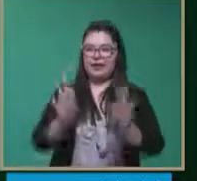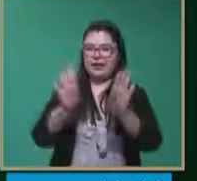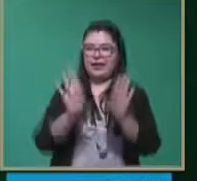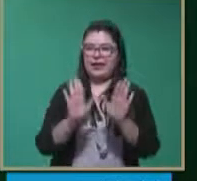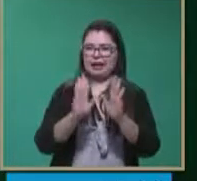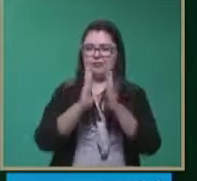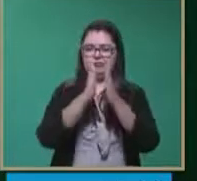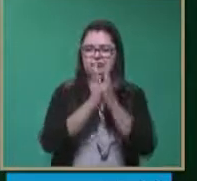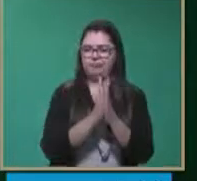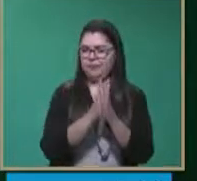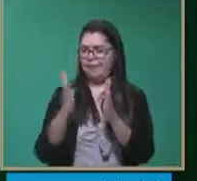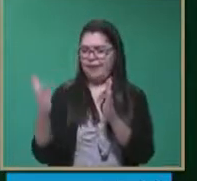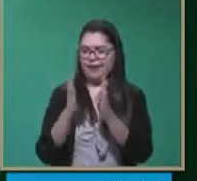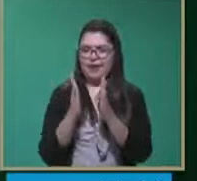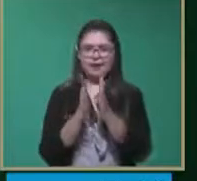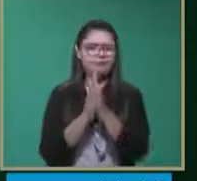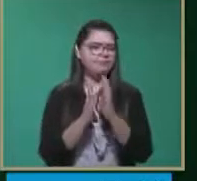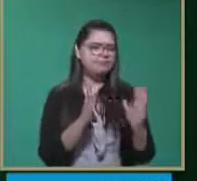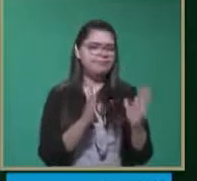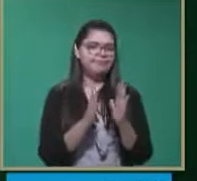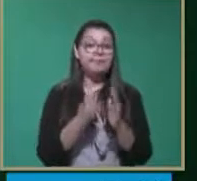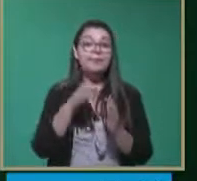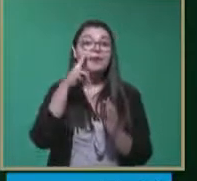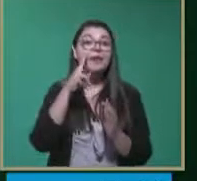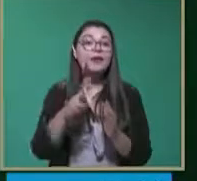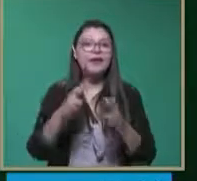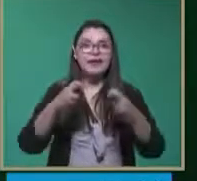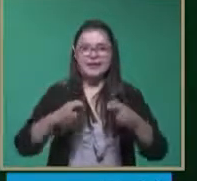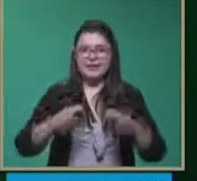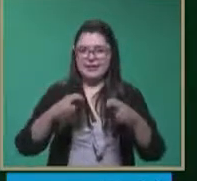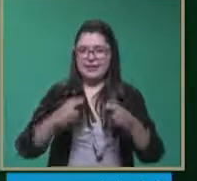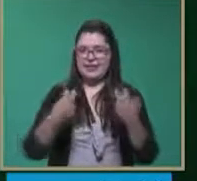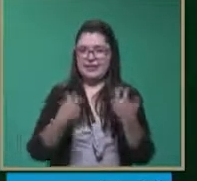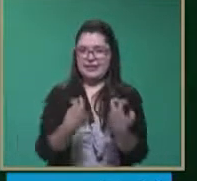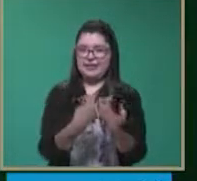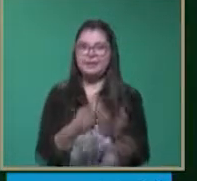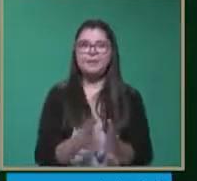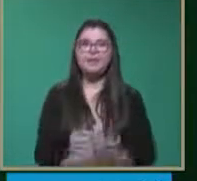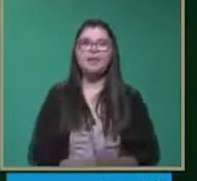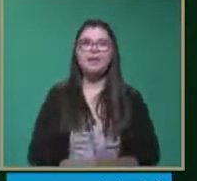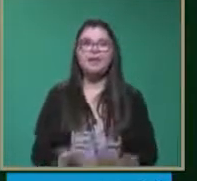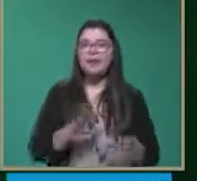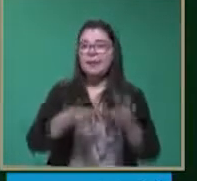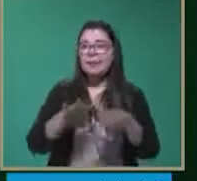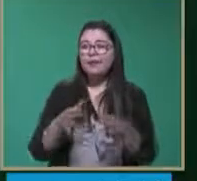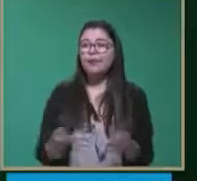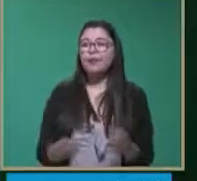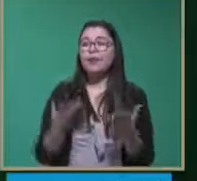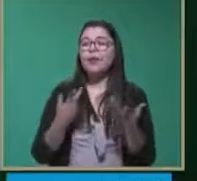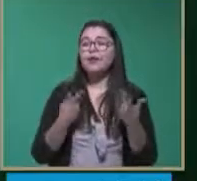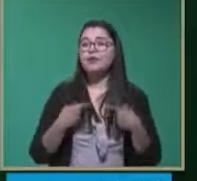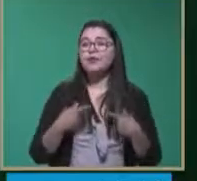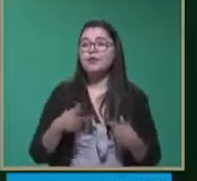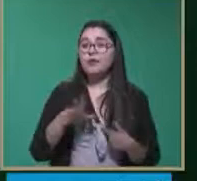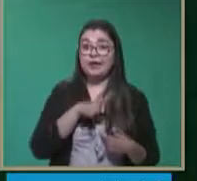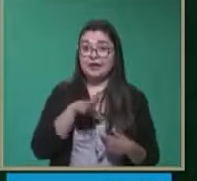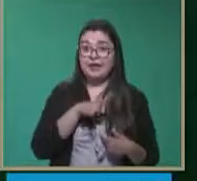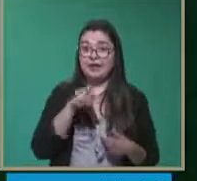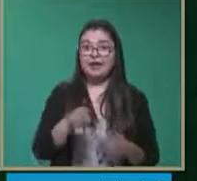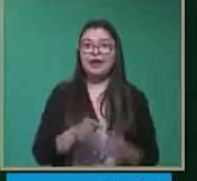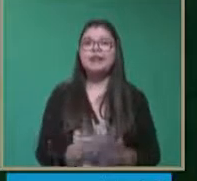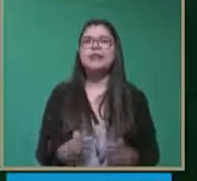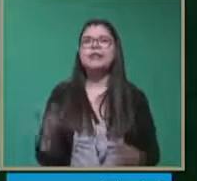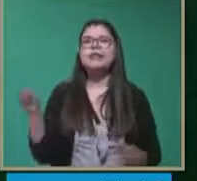sillas debe ser siempre al menos la cantidad de jugadores que haya. Alguien debe tocar algún instrumento, en este caso poner